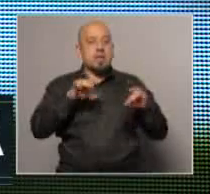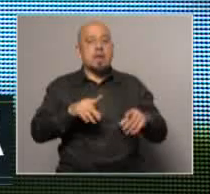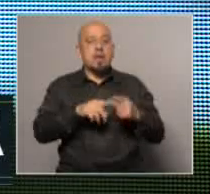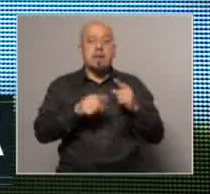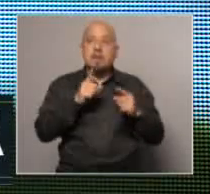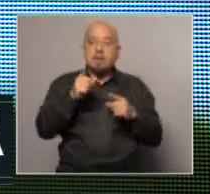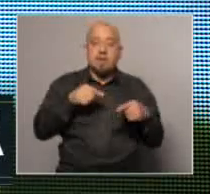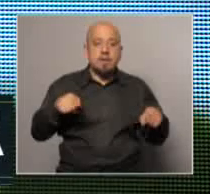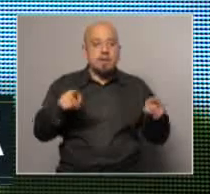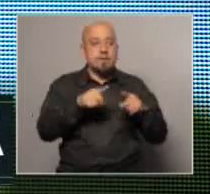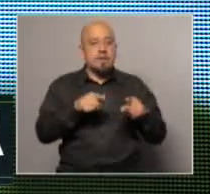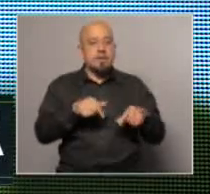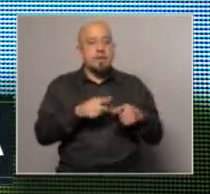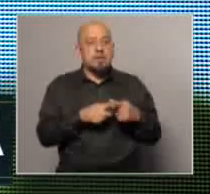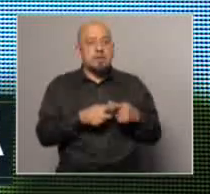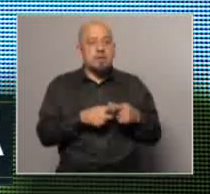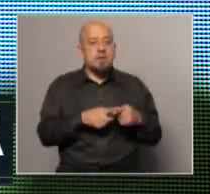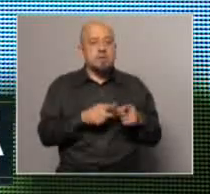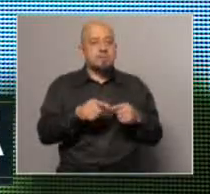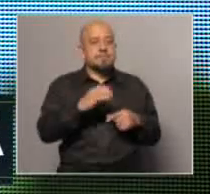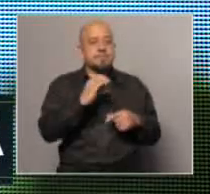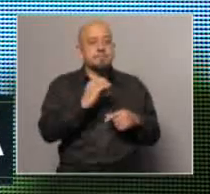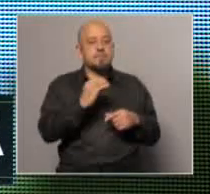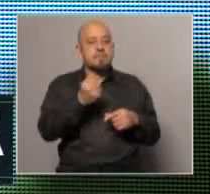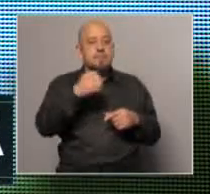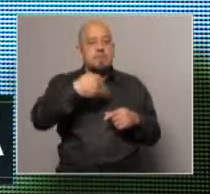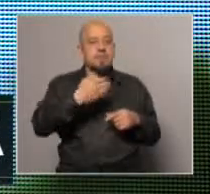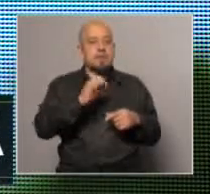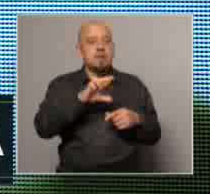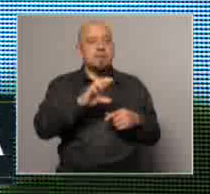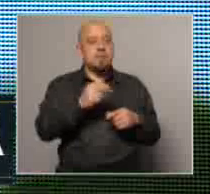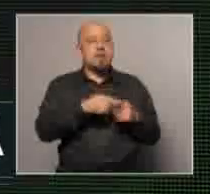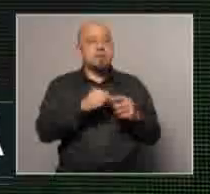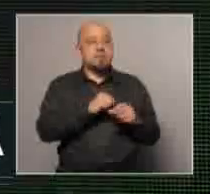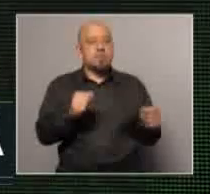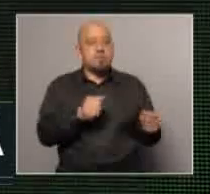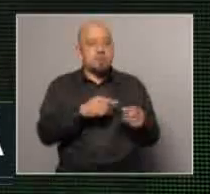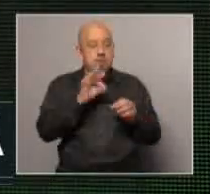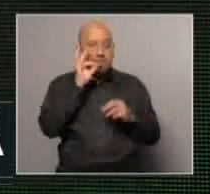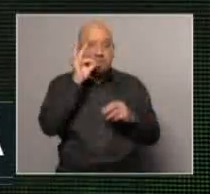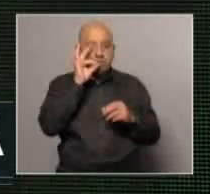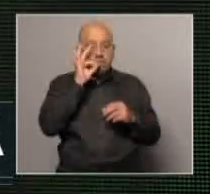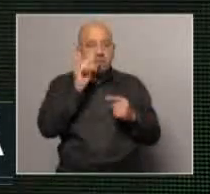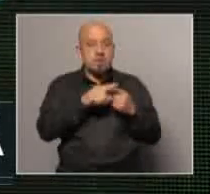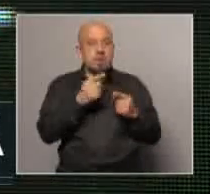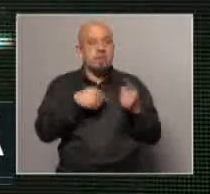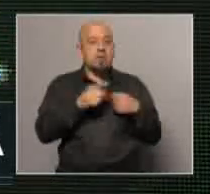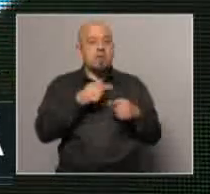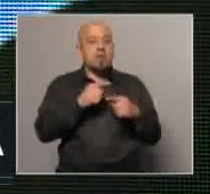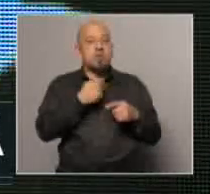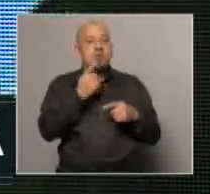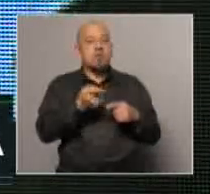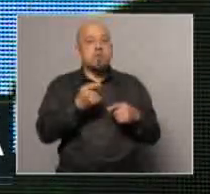que en el territorio de lo que es la capital Canberra y los municipios adyacentes se puede consumir para fines lúdicos, pero en el